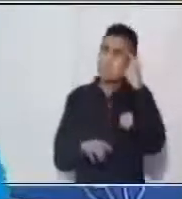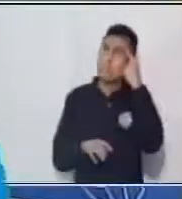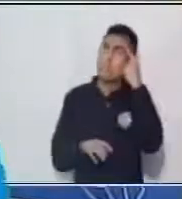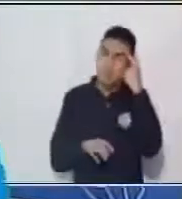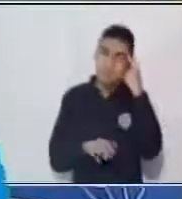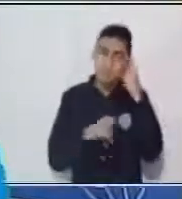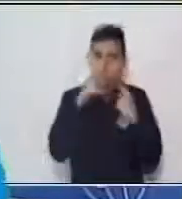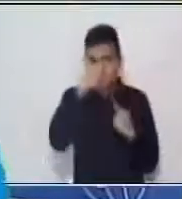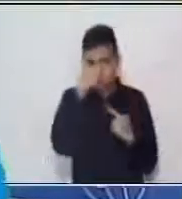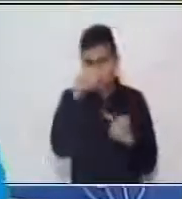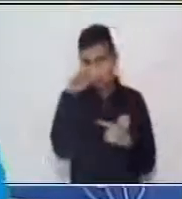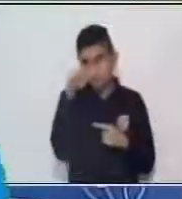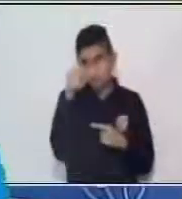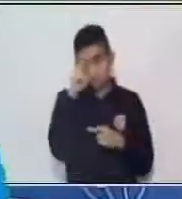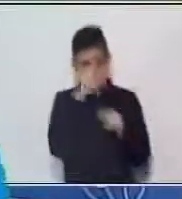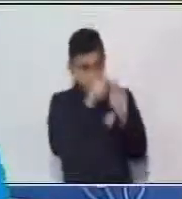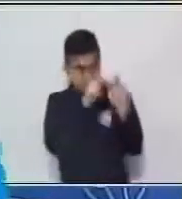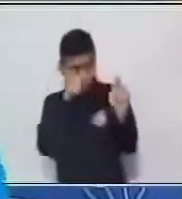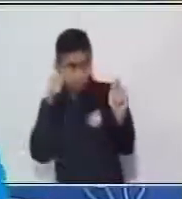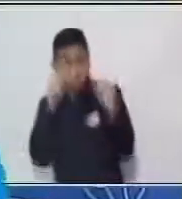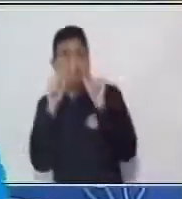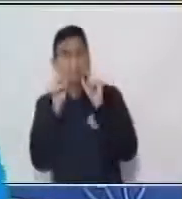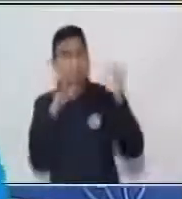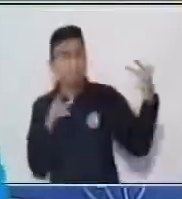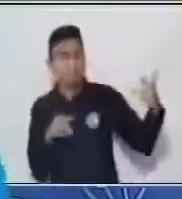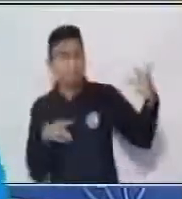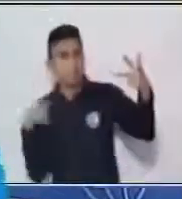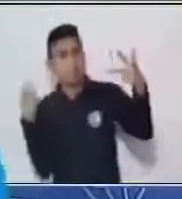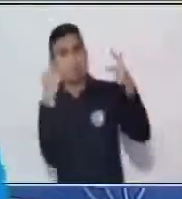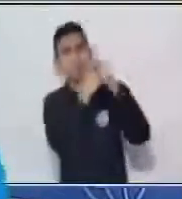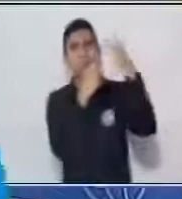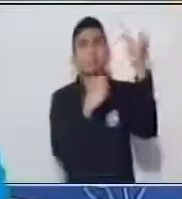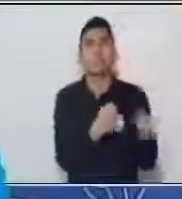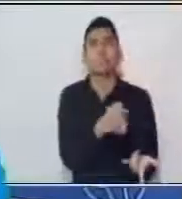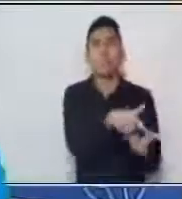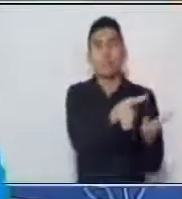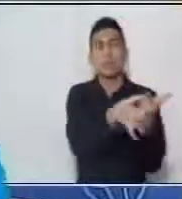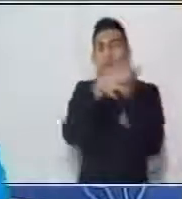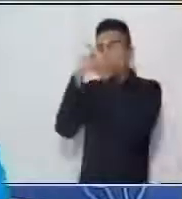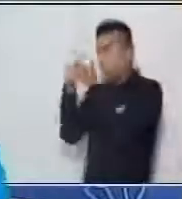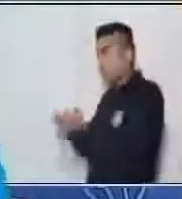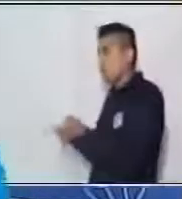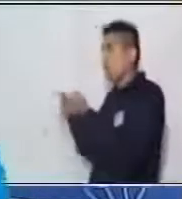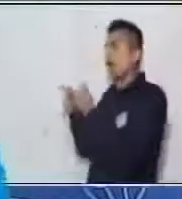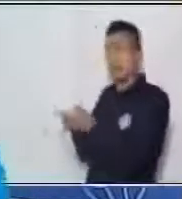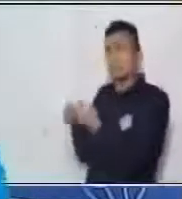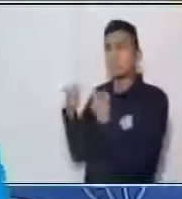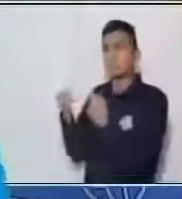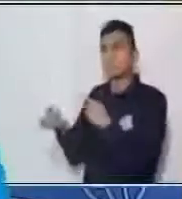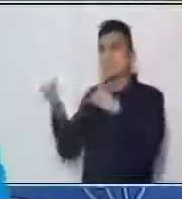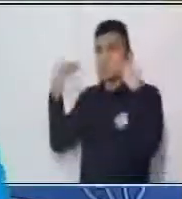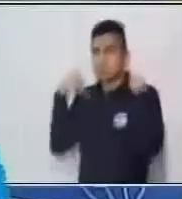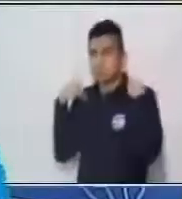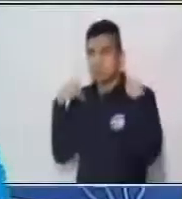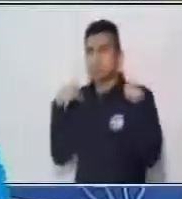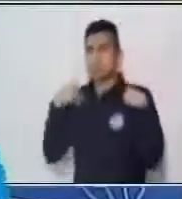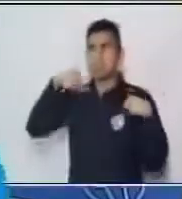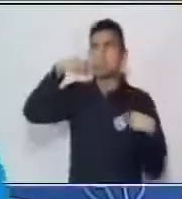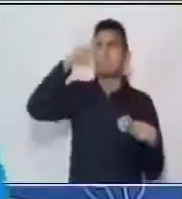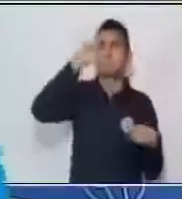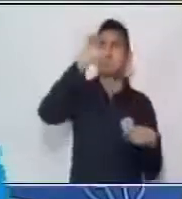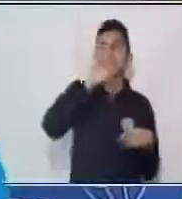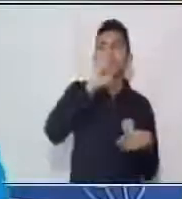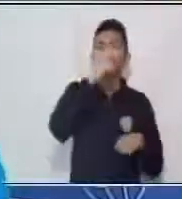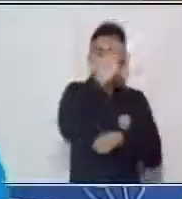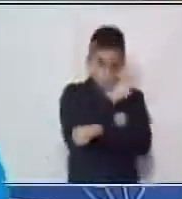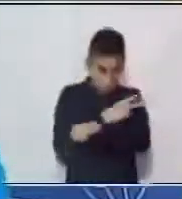de cazar y de pieles, hablamos de qué época de la historia. Muy bien, de la prehistoria,